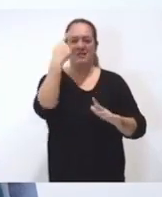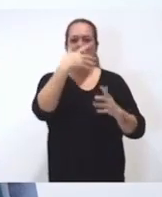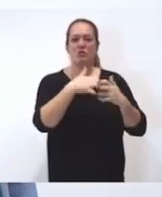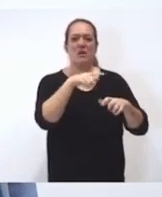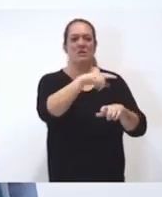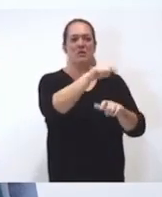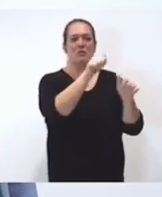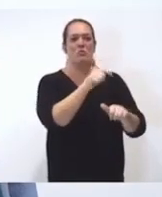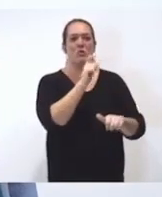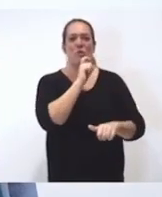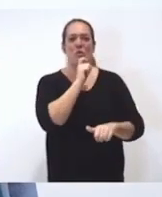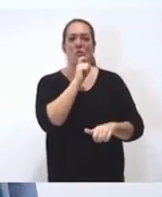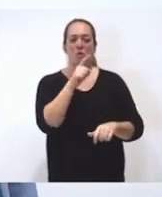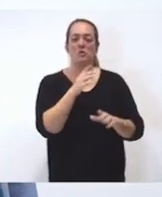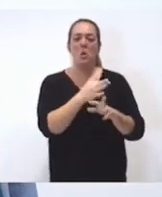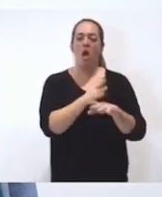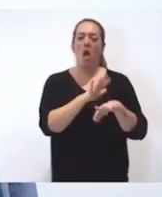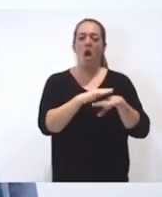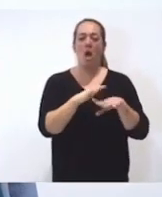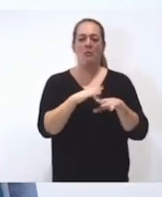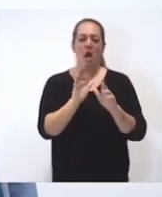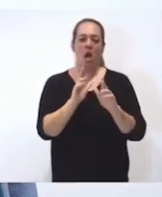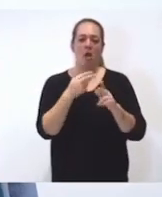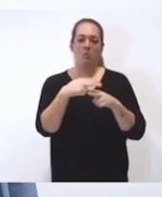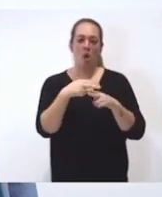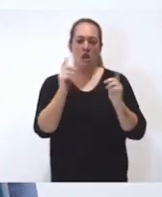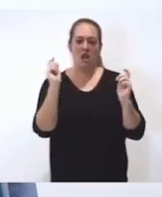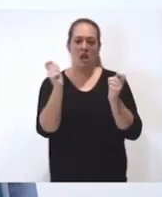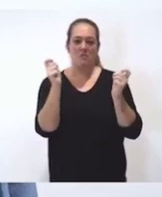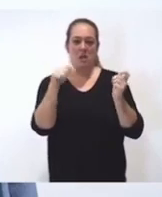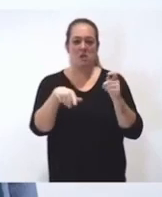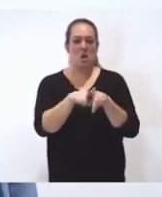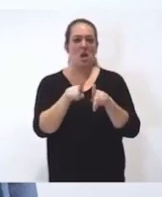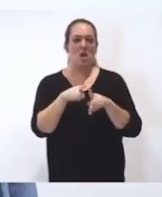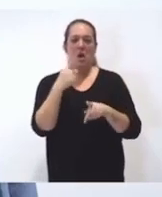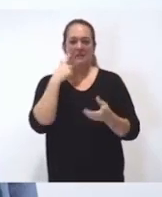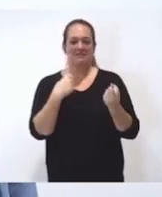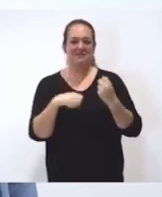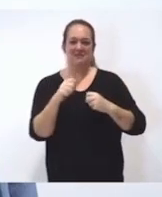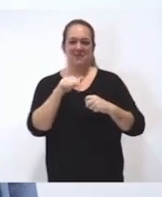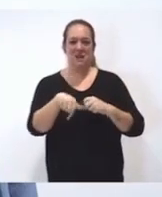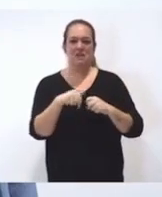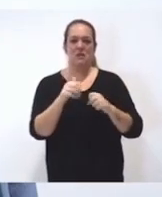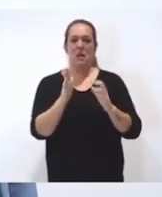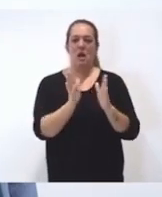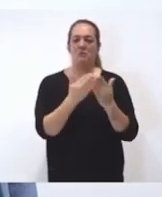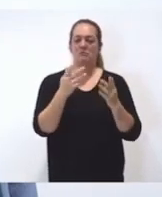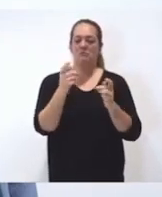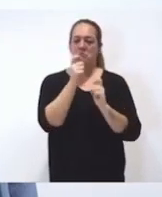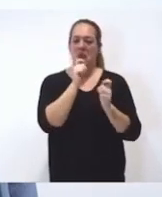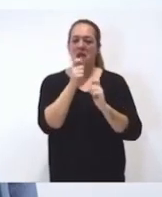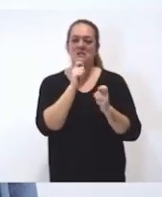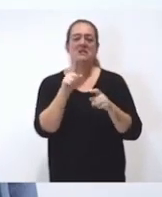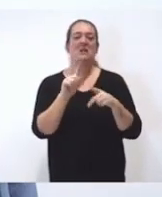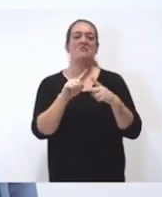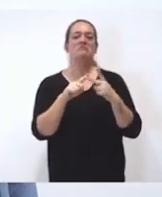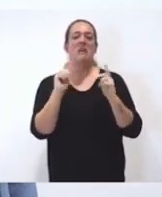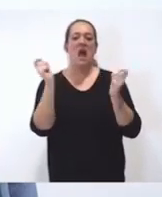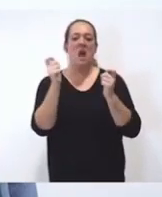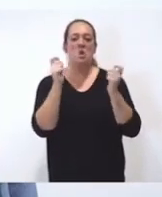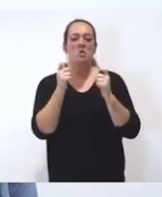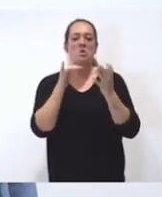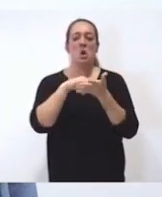Juegan ustedes a hacer política, pero han convertido esto en una obra de teatro. Ruedas de prensa, anuncios, planes tras planes